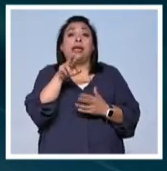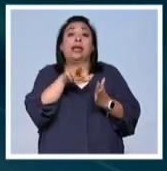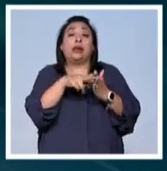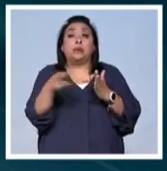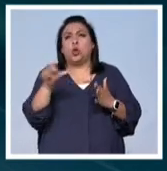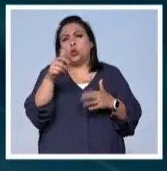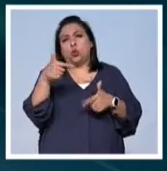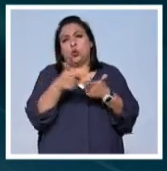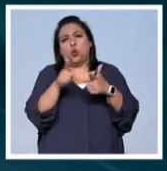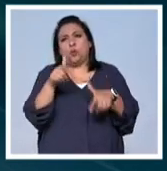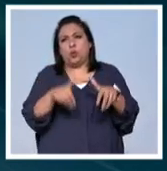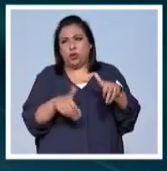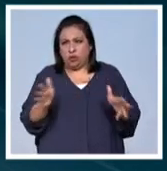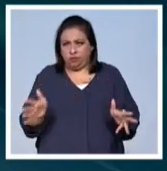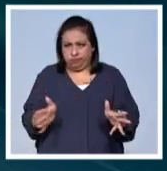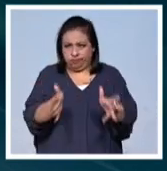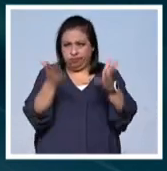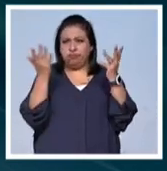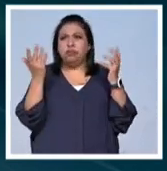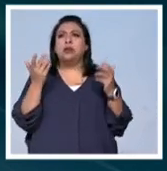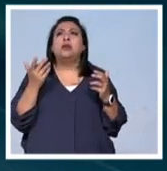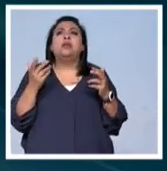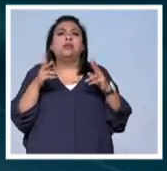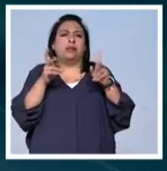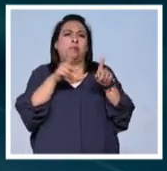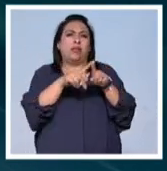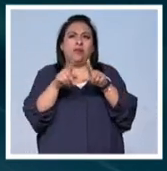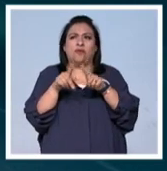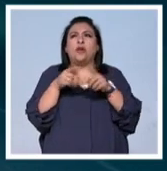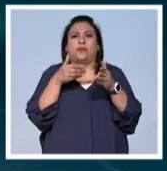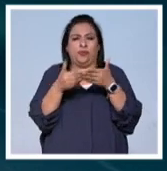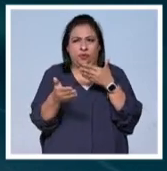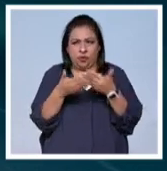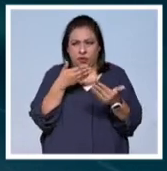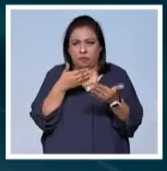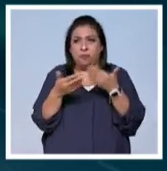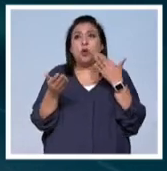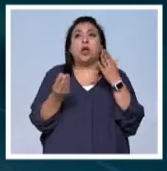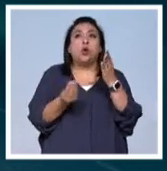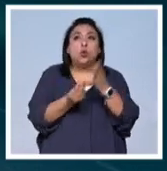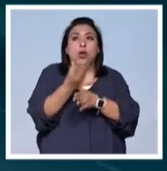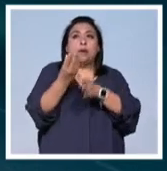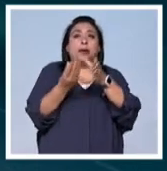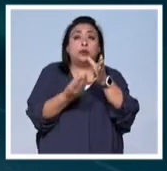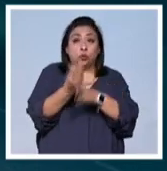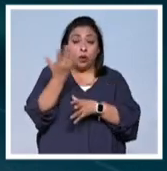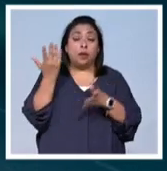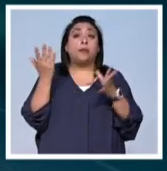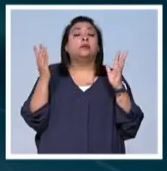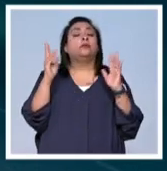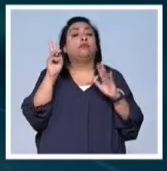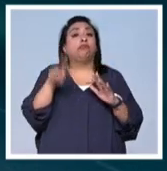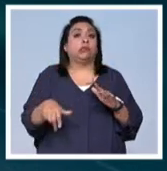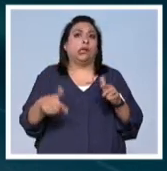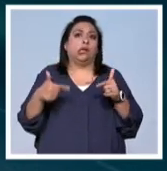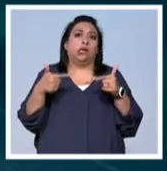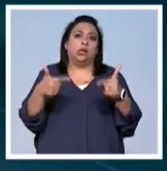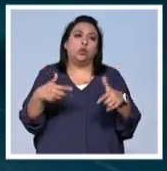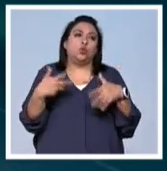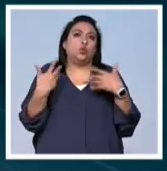y un grupo de teatro que impulsó corrientes muy diversas contemporáneas innovadoras qué generación